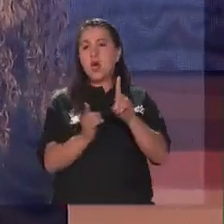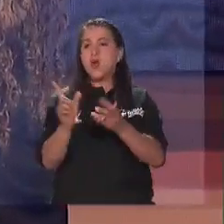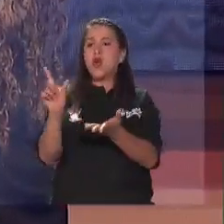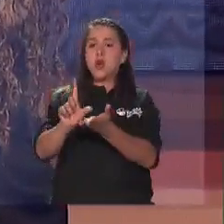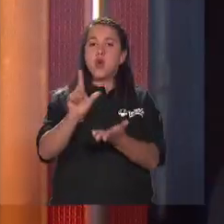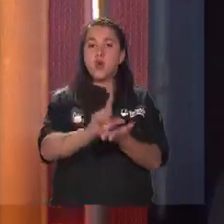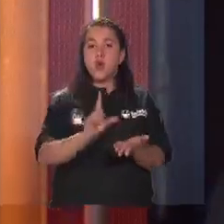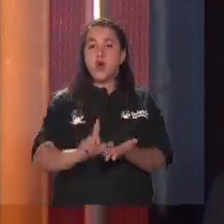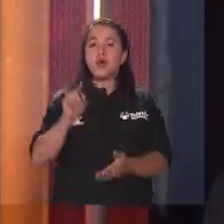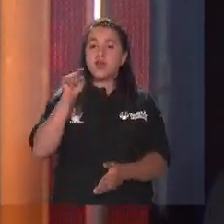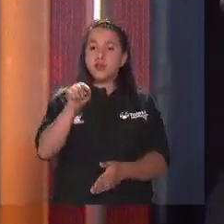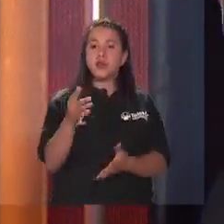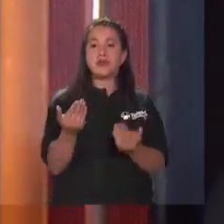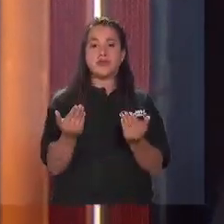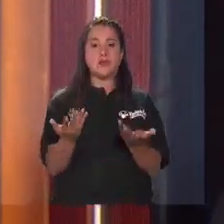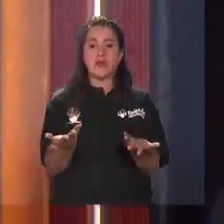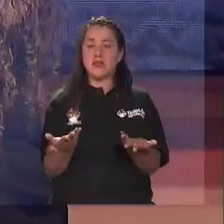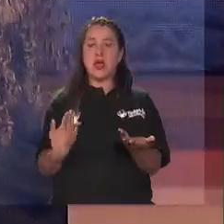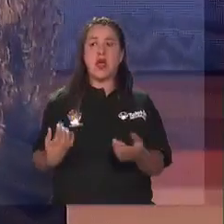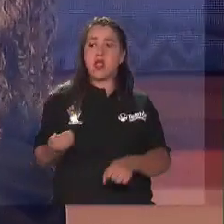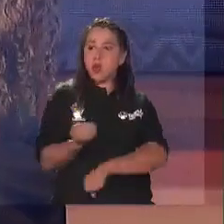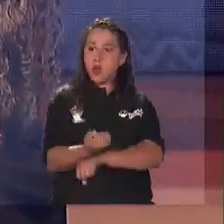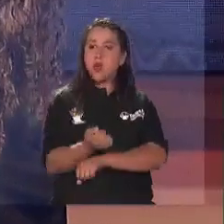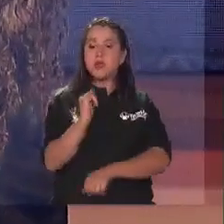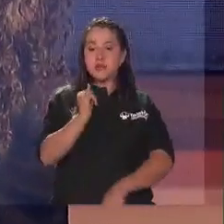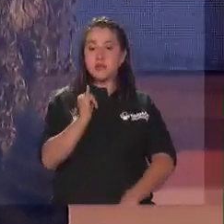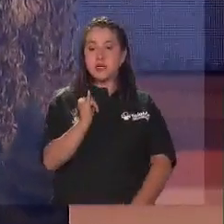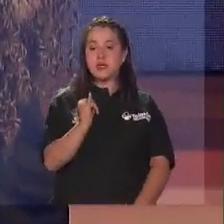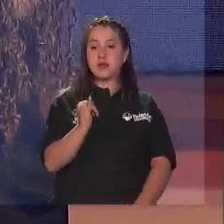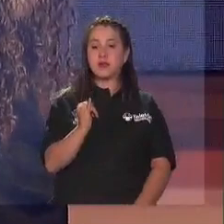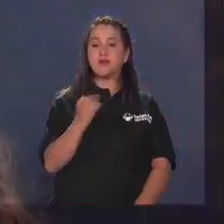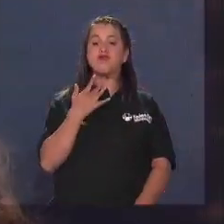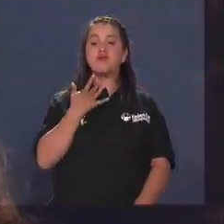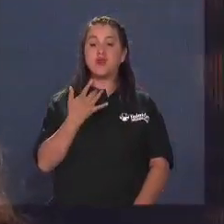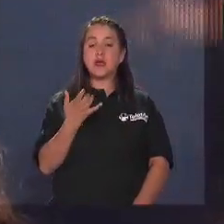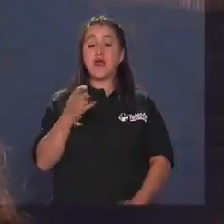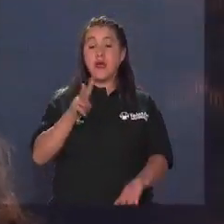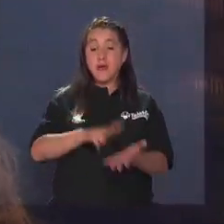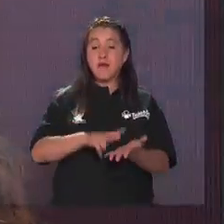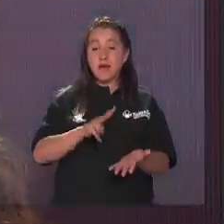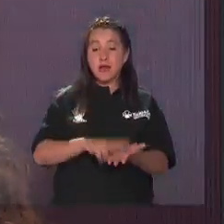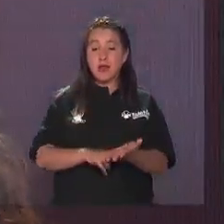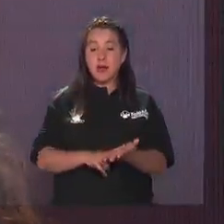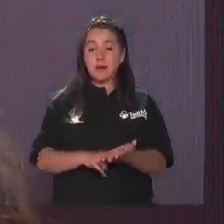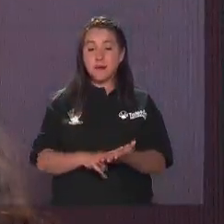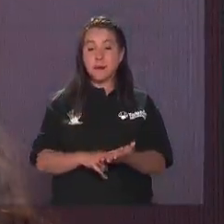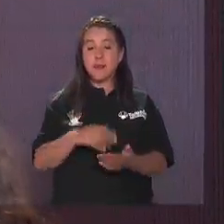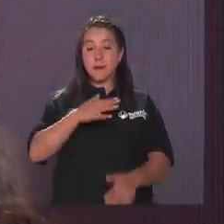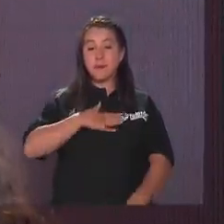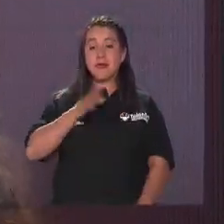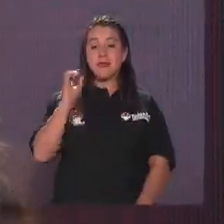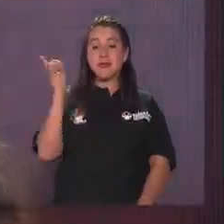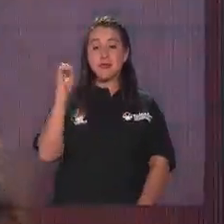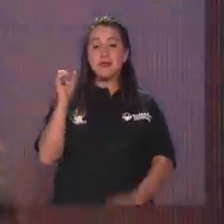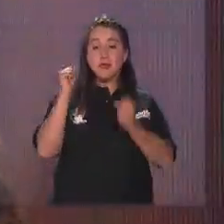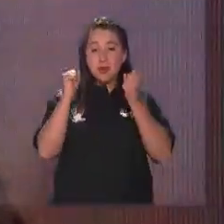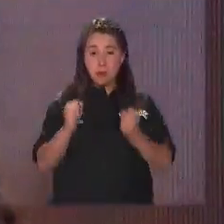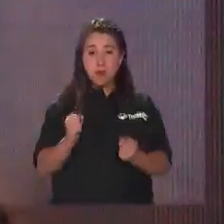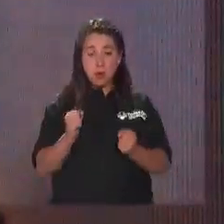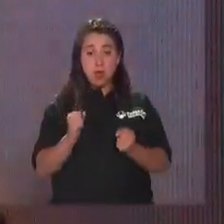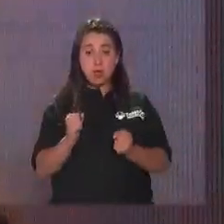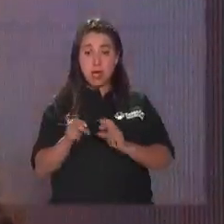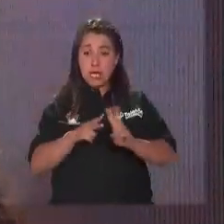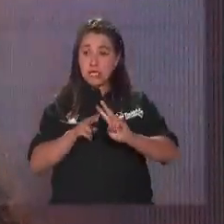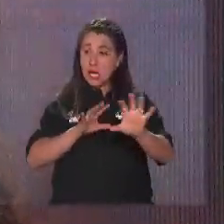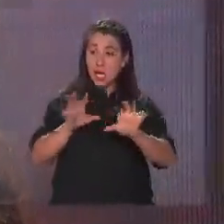tú necesitas alguna ayuda. Sí, así es, porque es verdad que mi discapacidad yo puedo hacer las cosas, pero yo